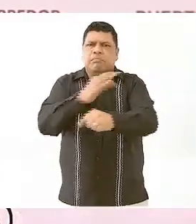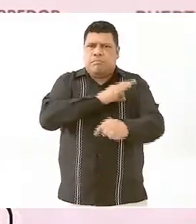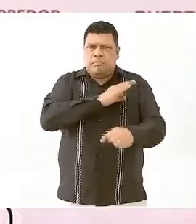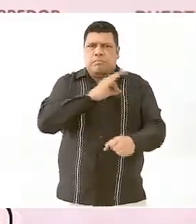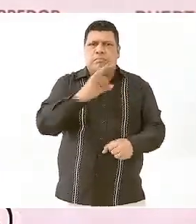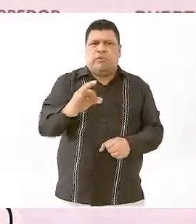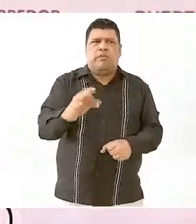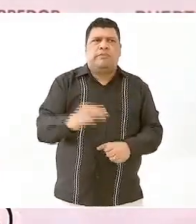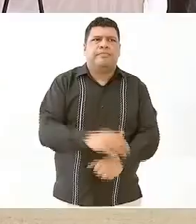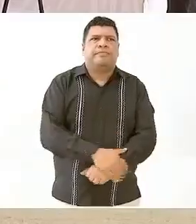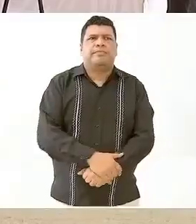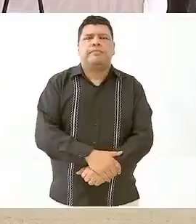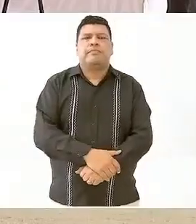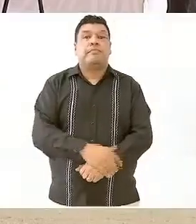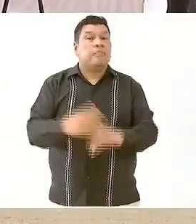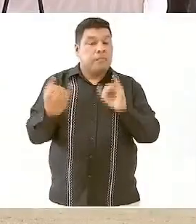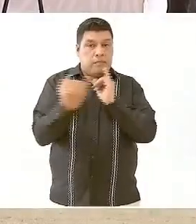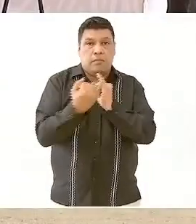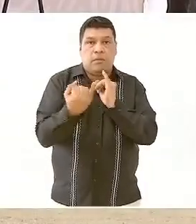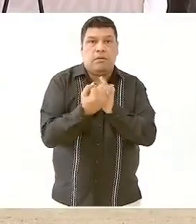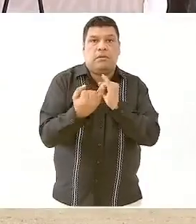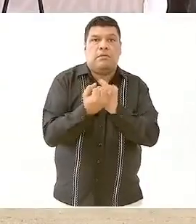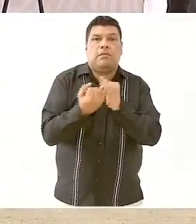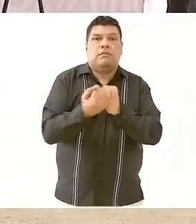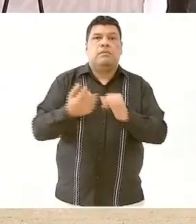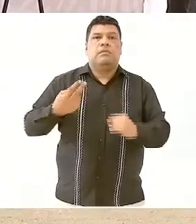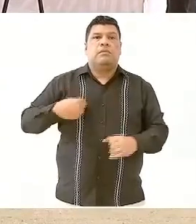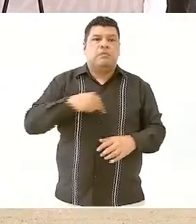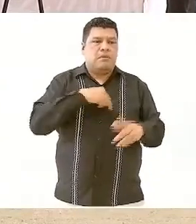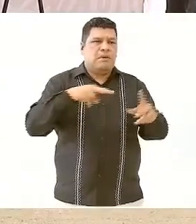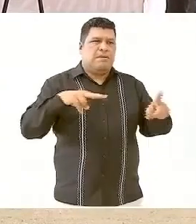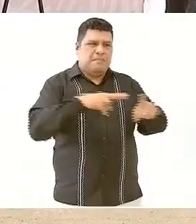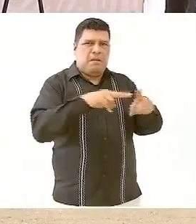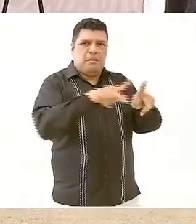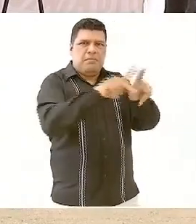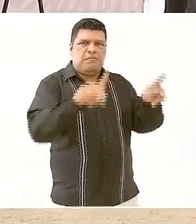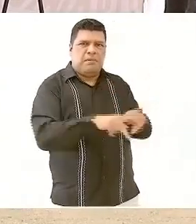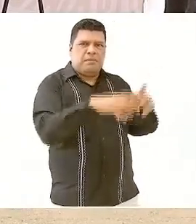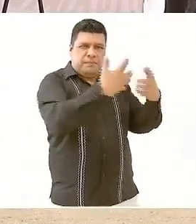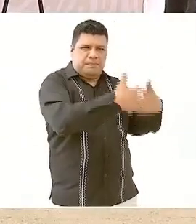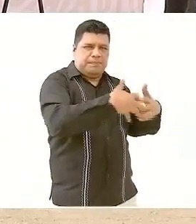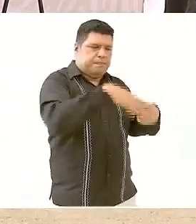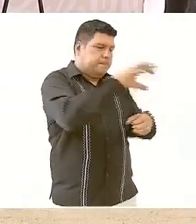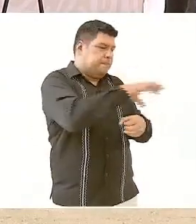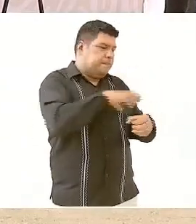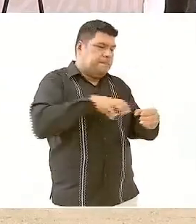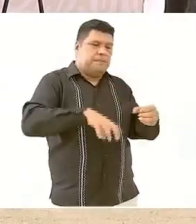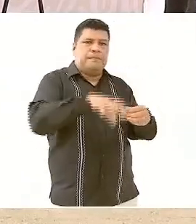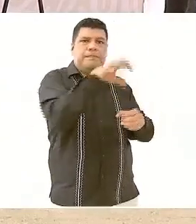y se tienen los parques industriales